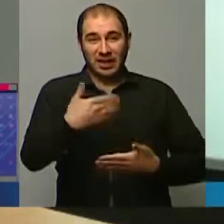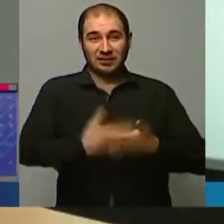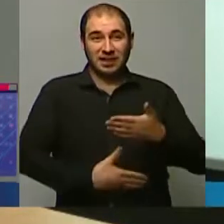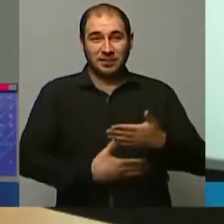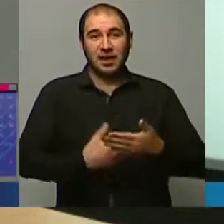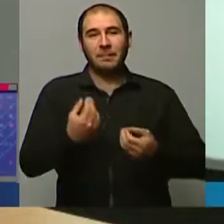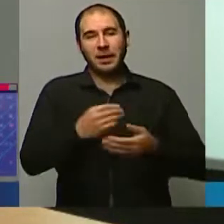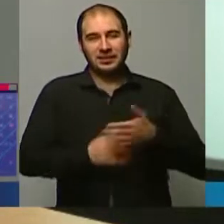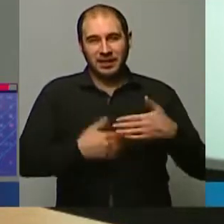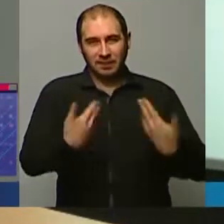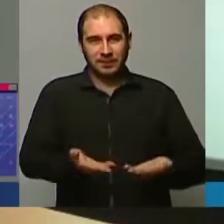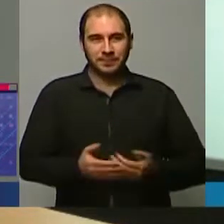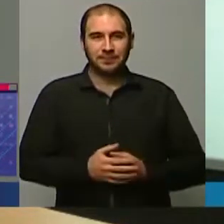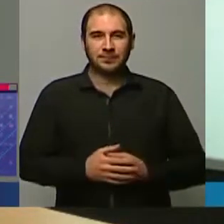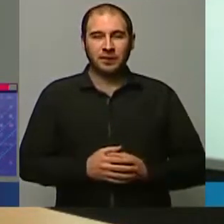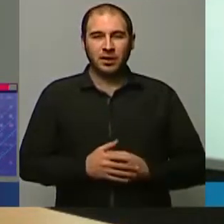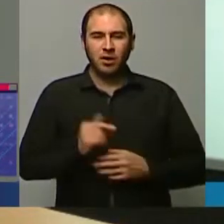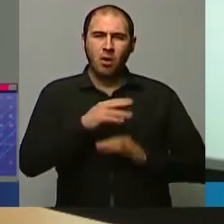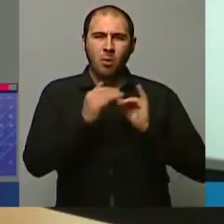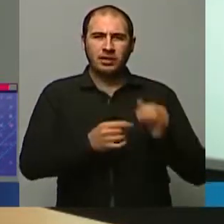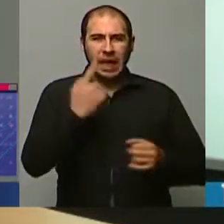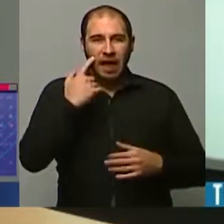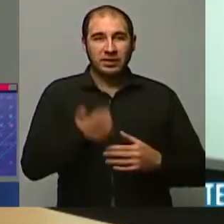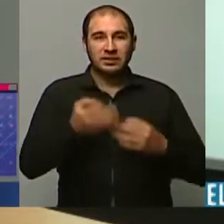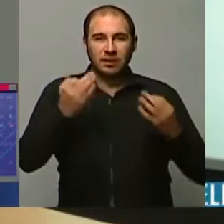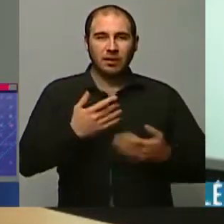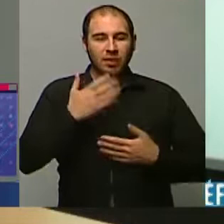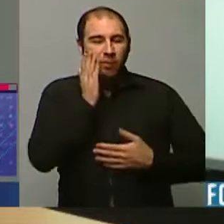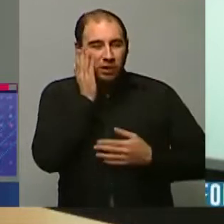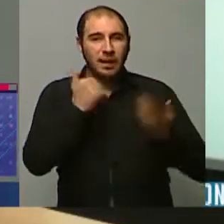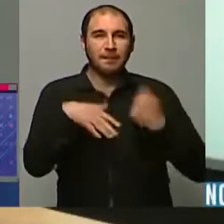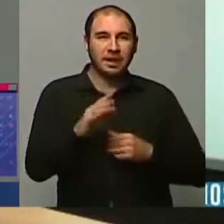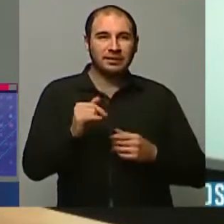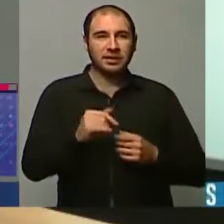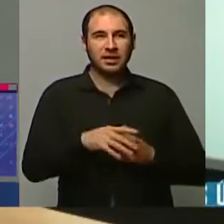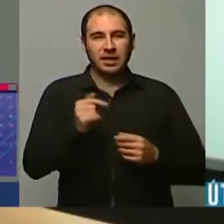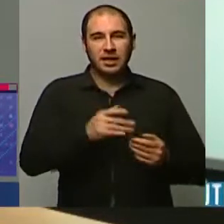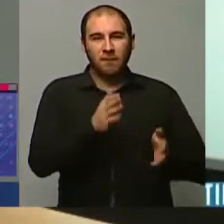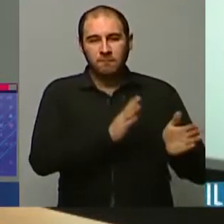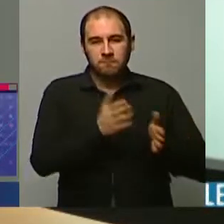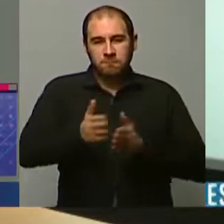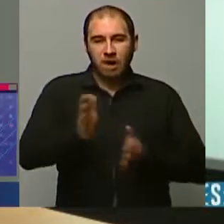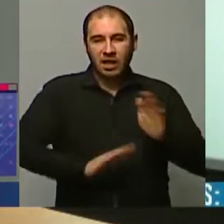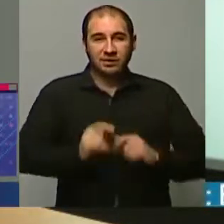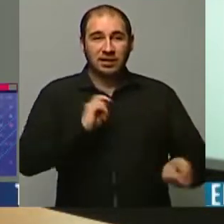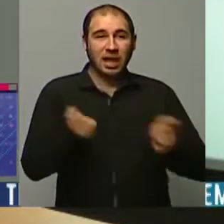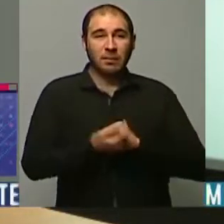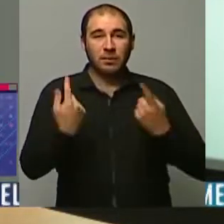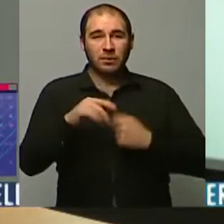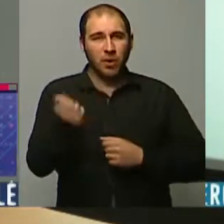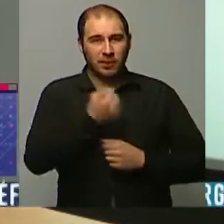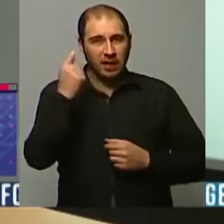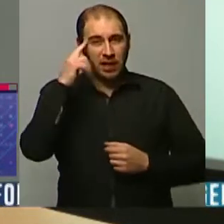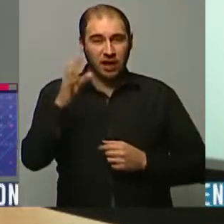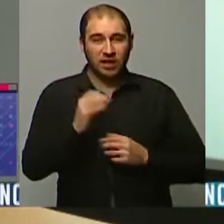o para los exámenes. Y seguramente uno dice, bueno, seguramente van a descansar más, van a cambiar el ritmo de actividades, pero es importante tener en